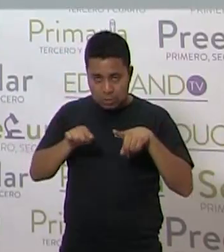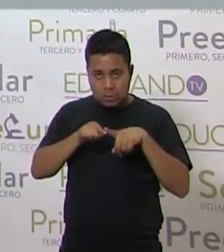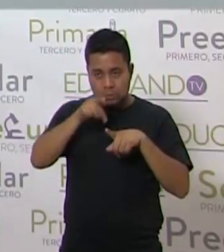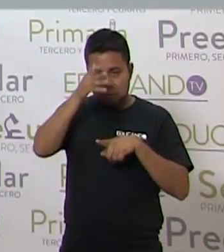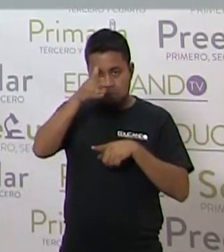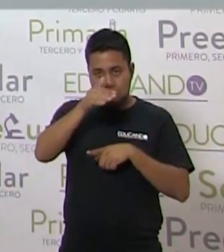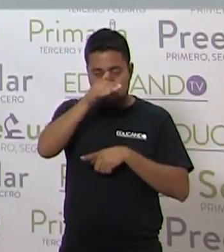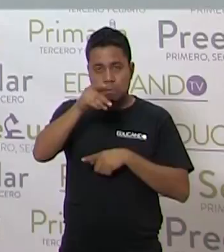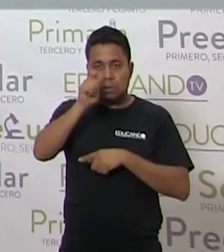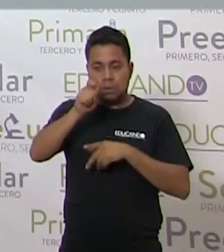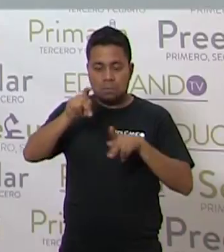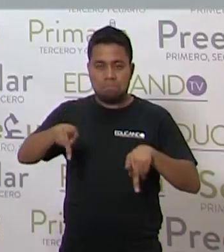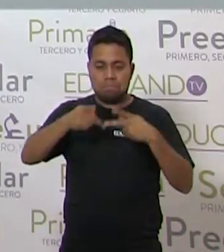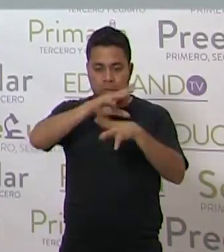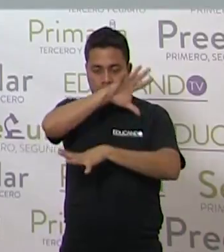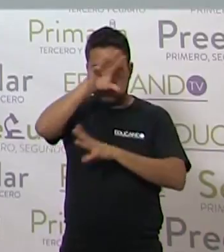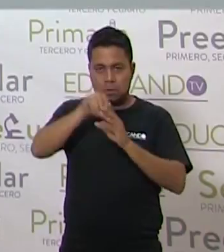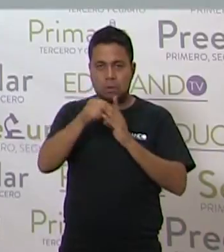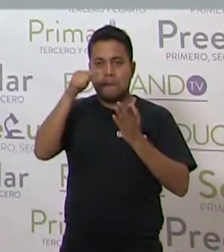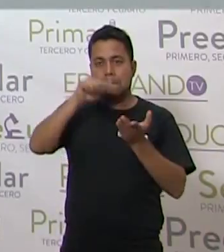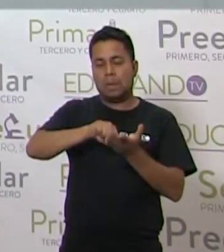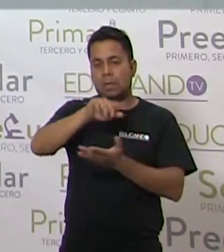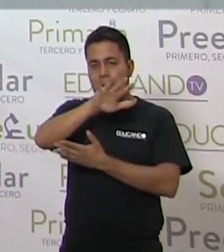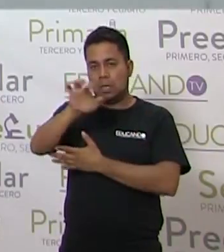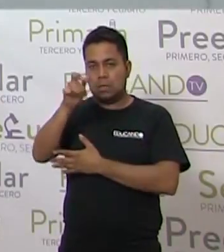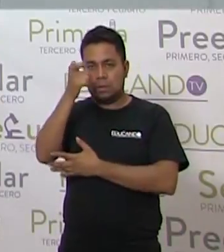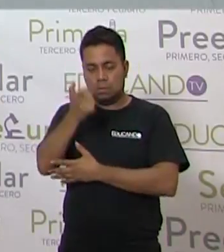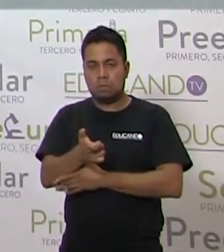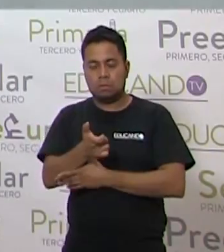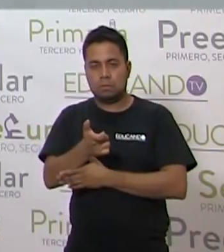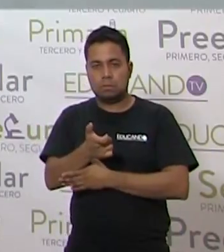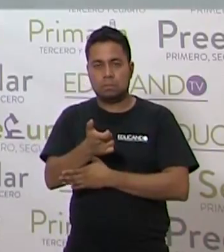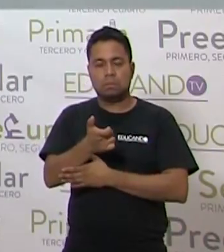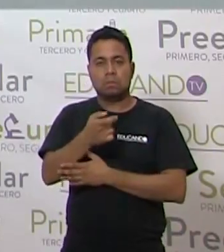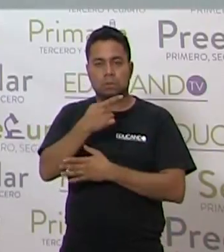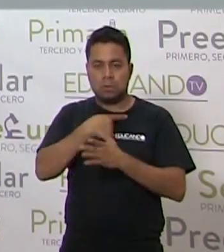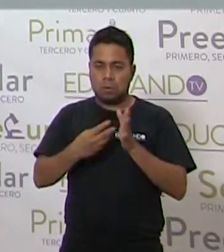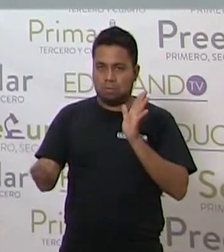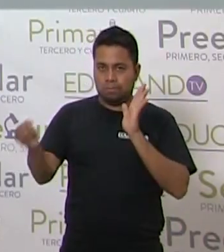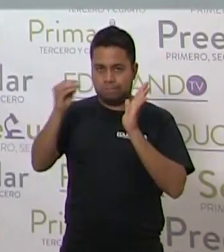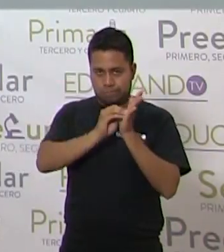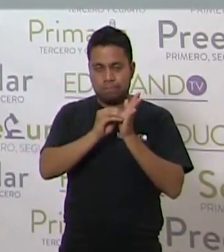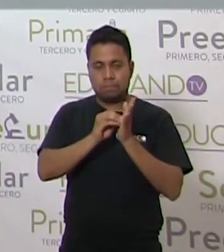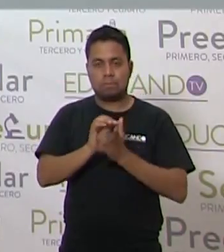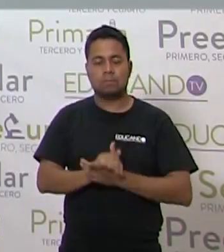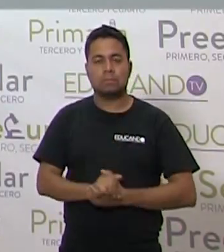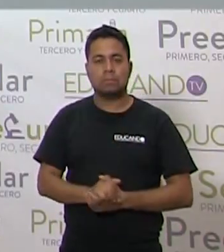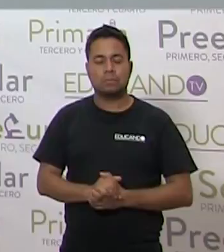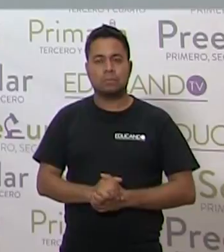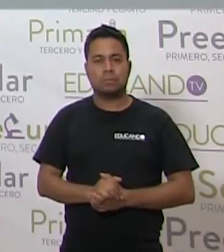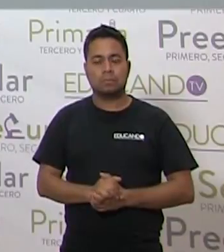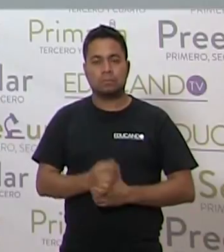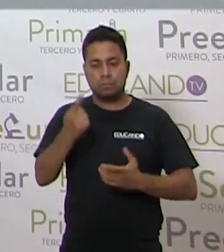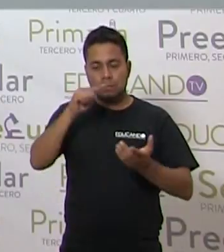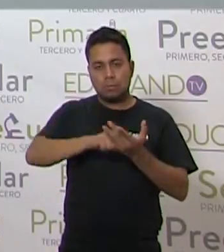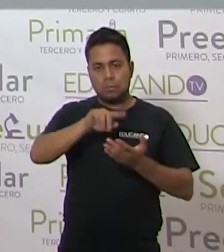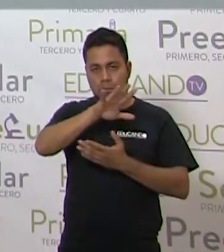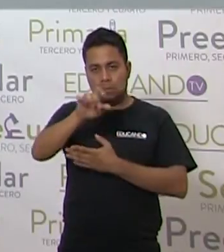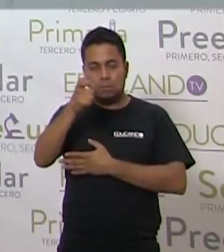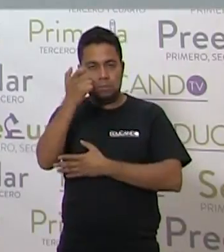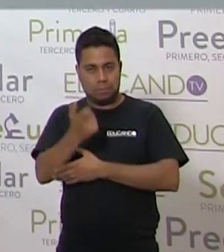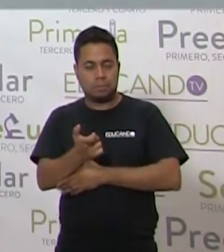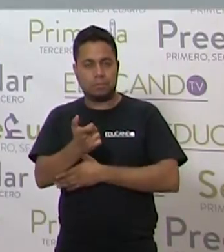total vendido que son 15 pesos entonces aquí lo voy a volver a poner 100